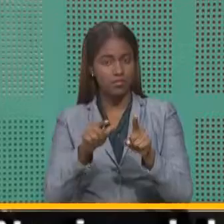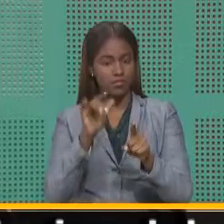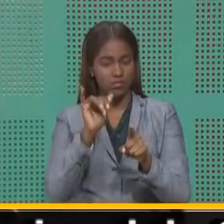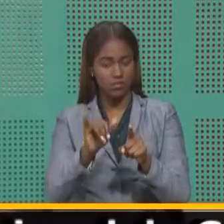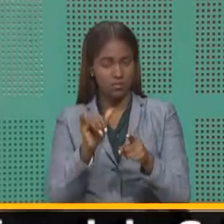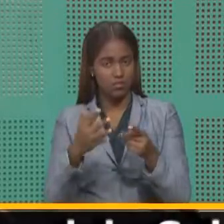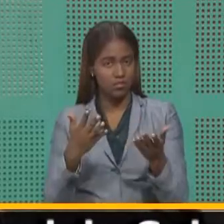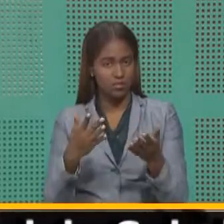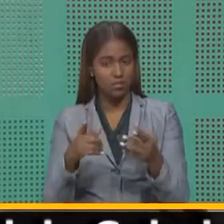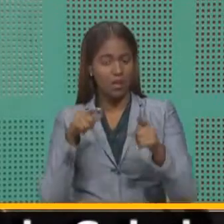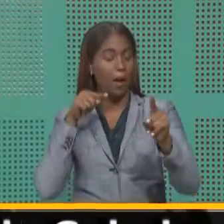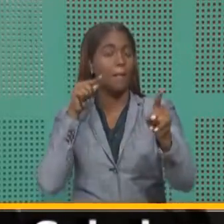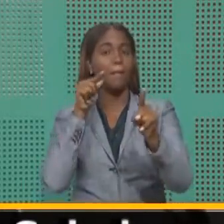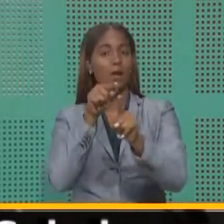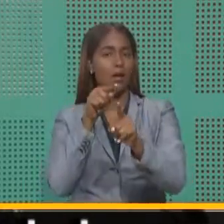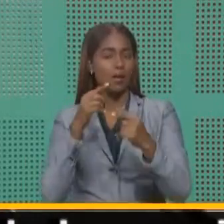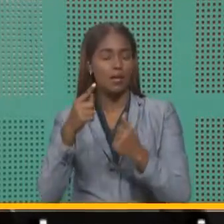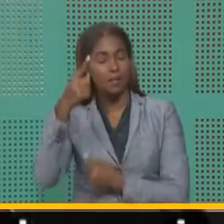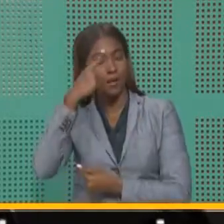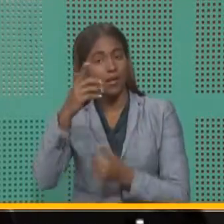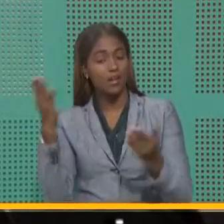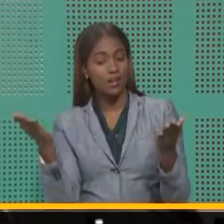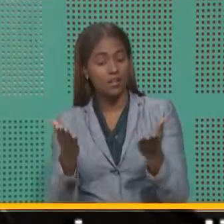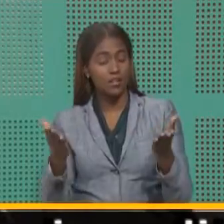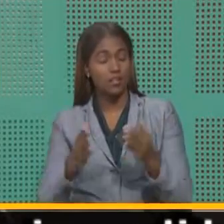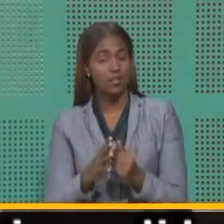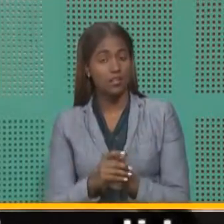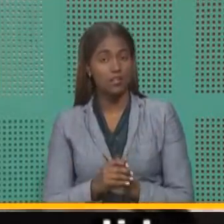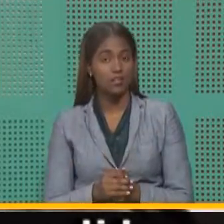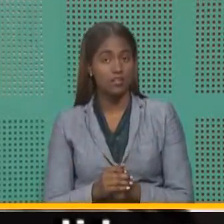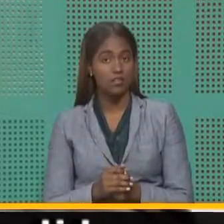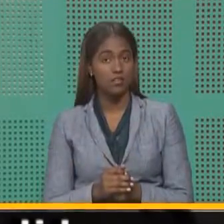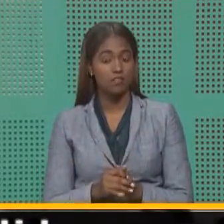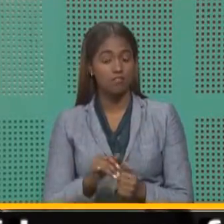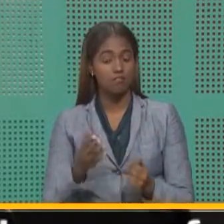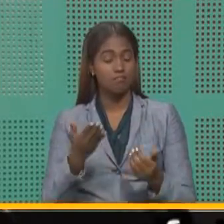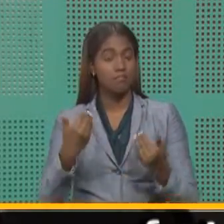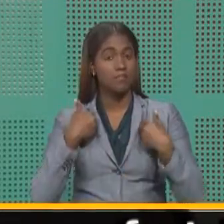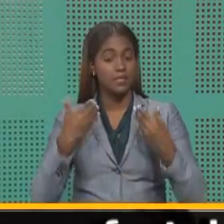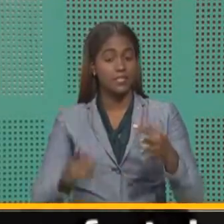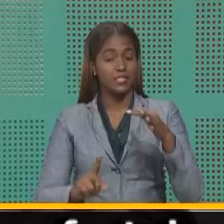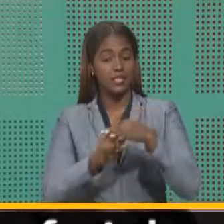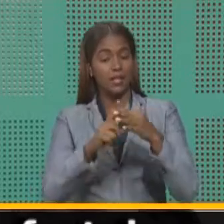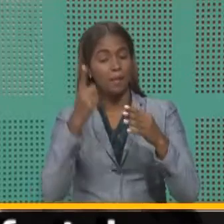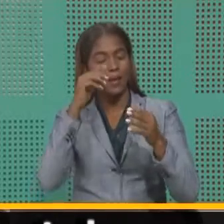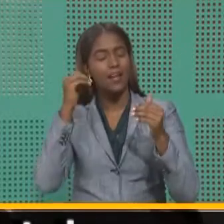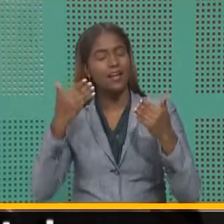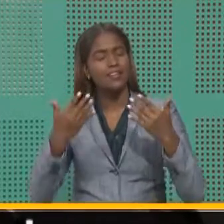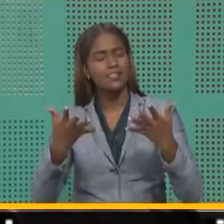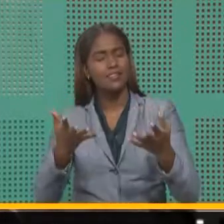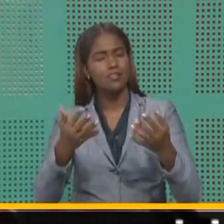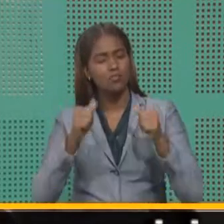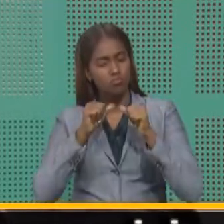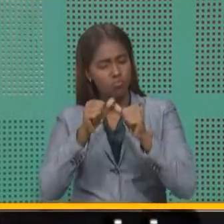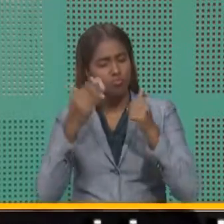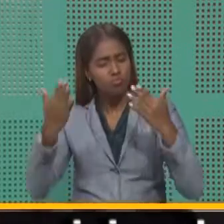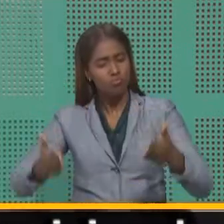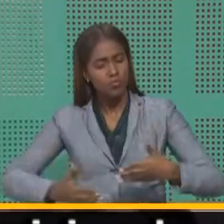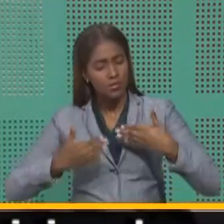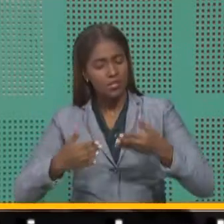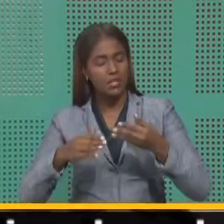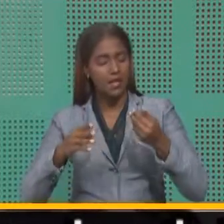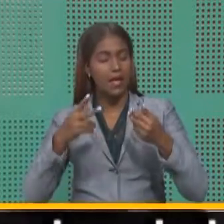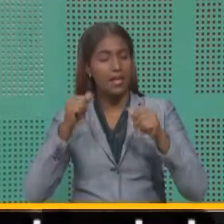ese propósito para qué inspira para respirar y tirando sigan preparando la